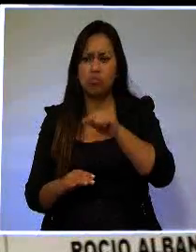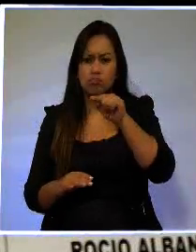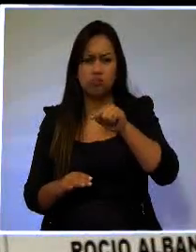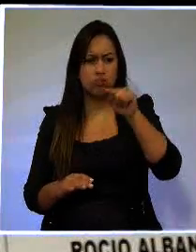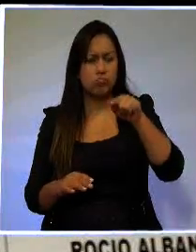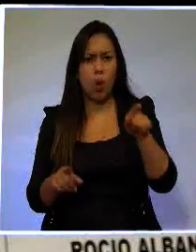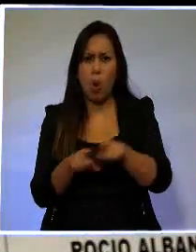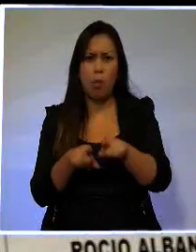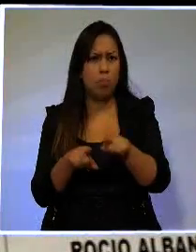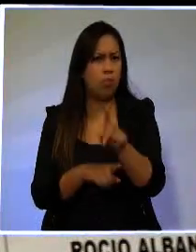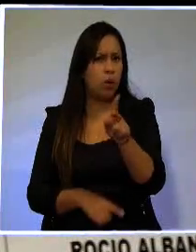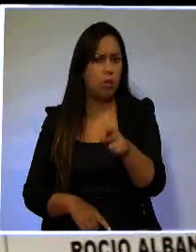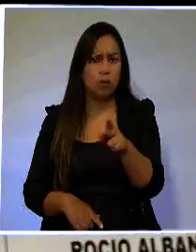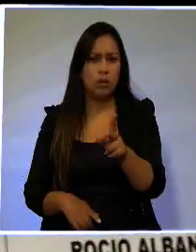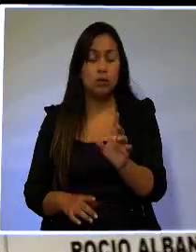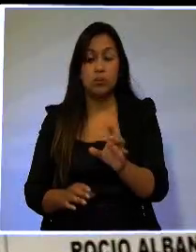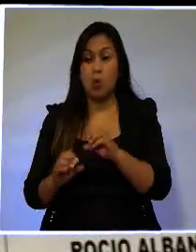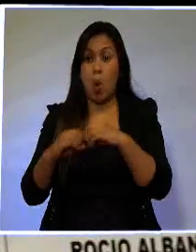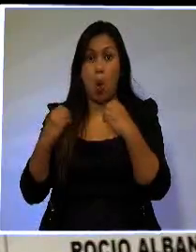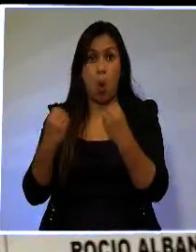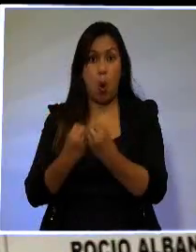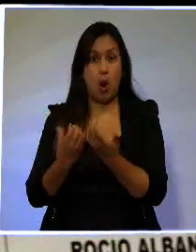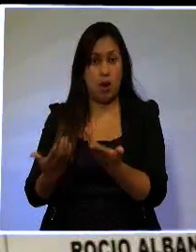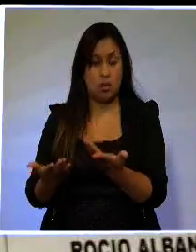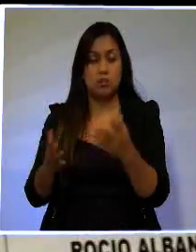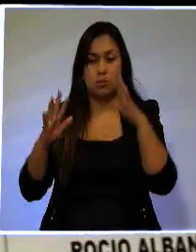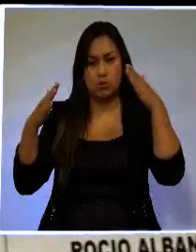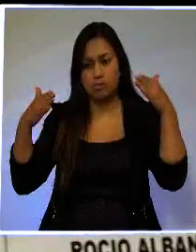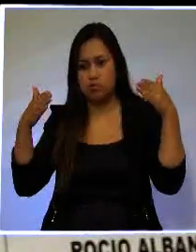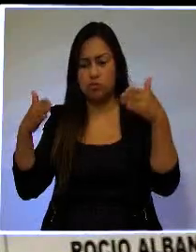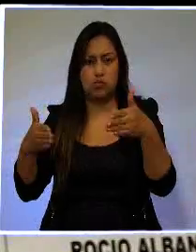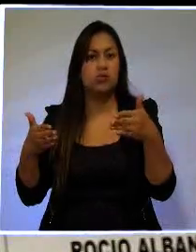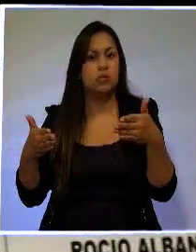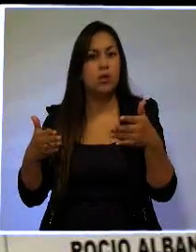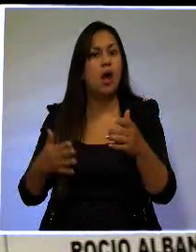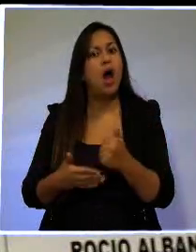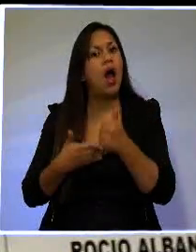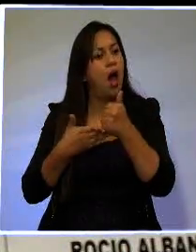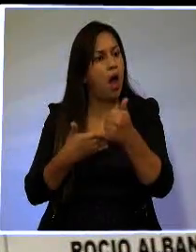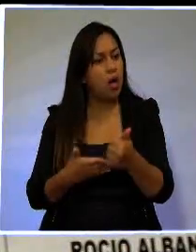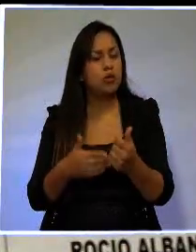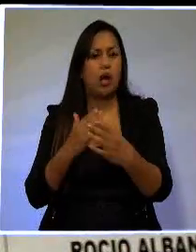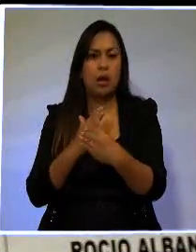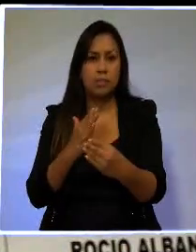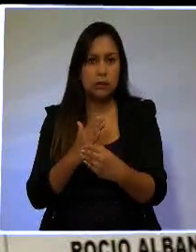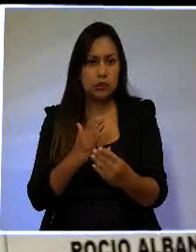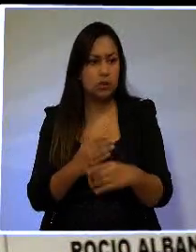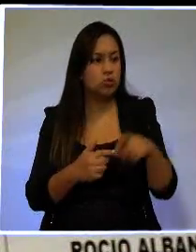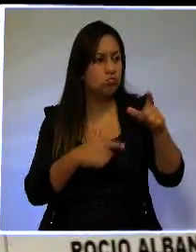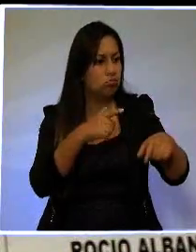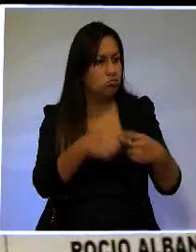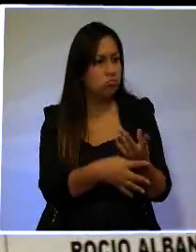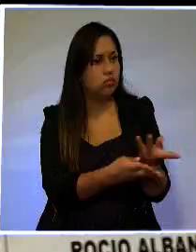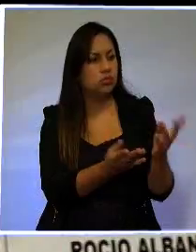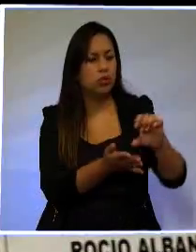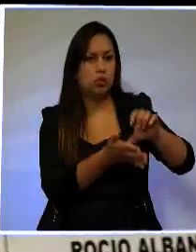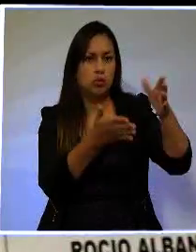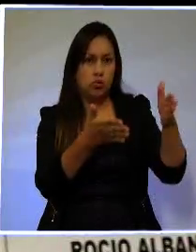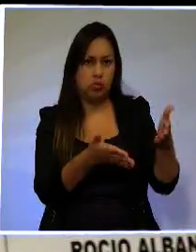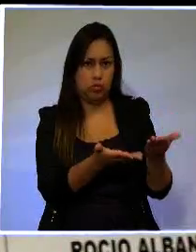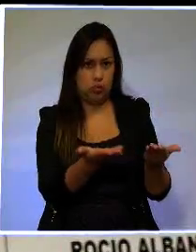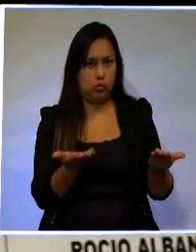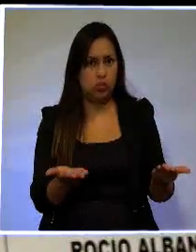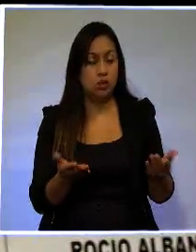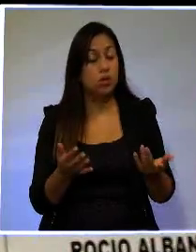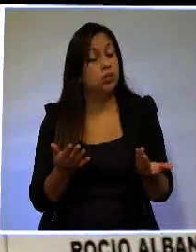y las tareas de los organismos especializados se han enfocado a potenciar la capacitación de los habitantes de las zonas de influencia ante